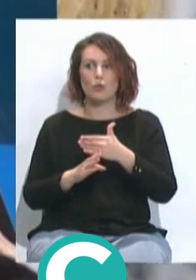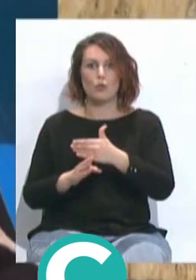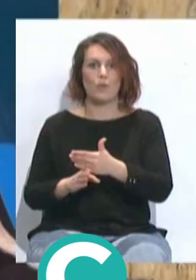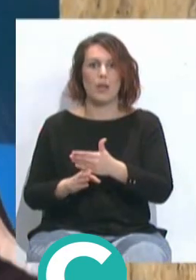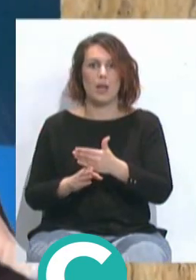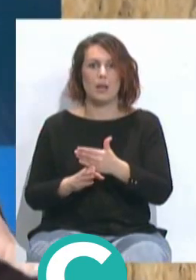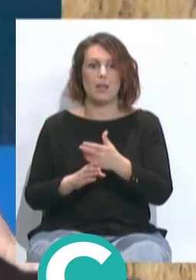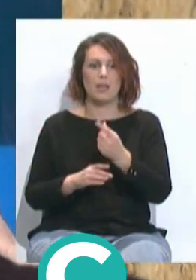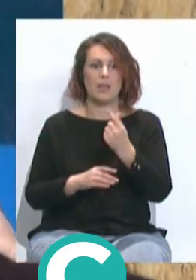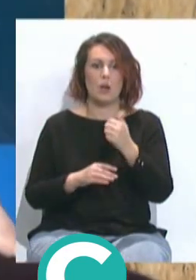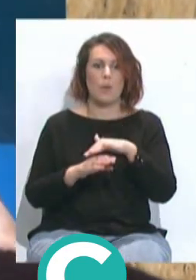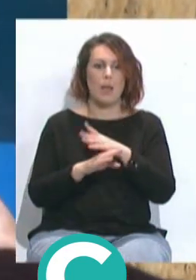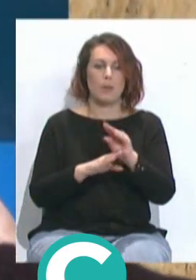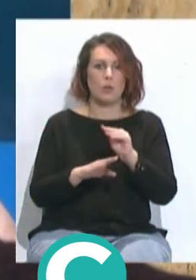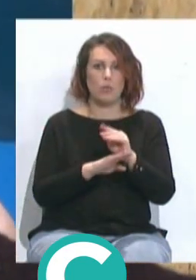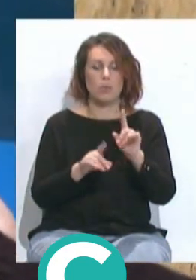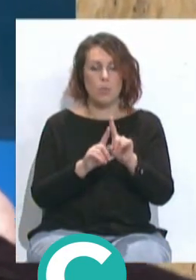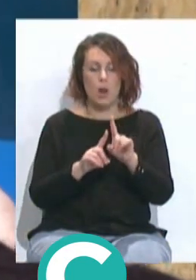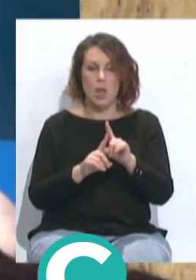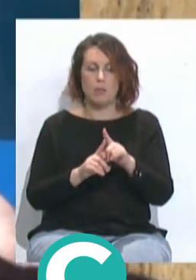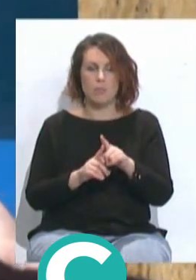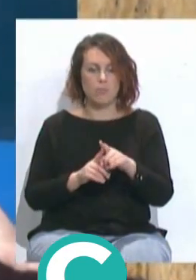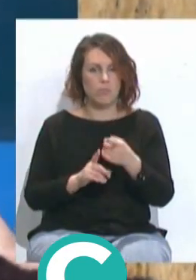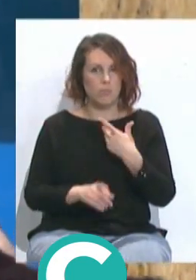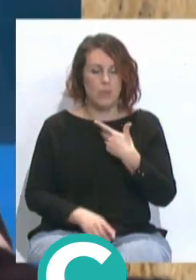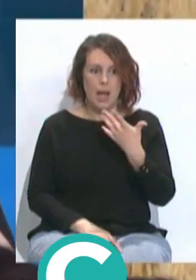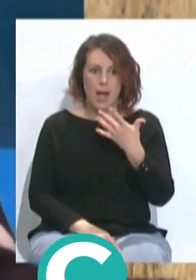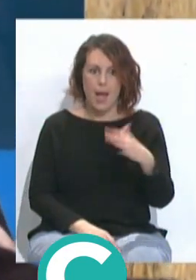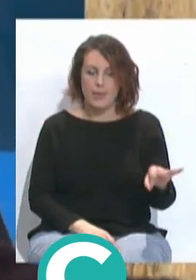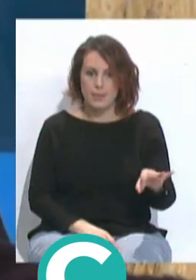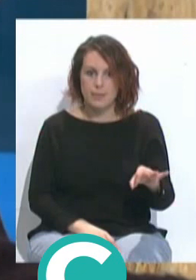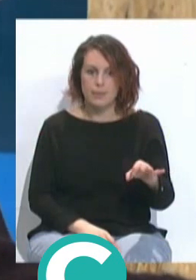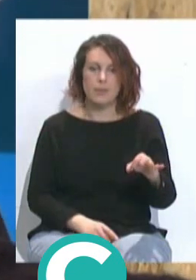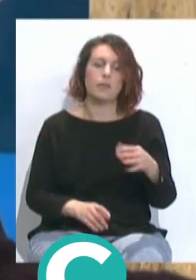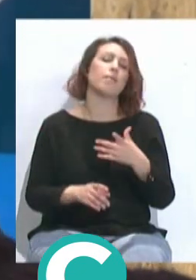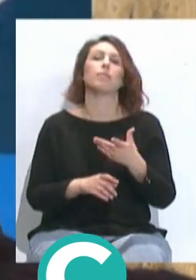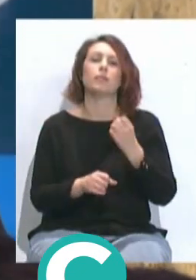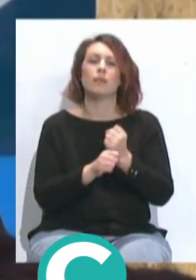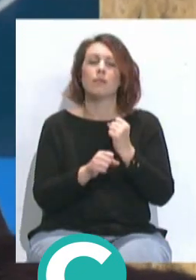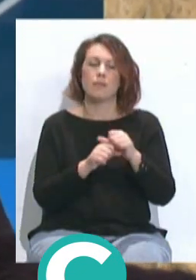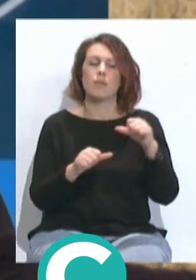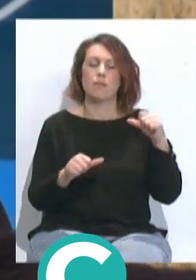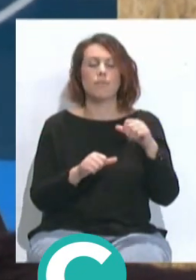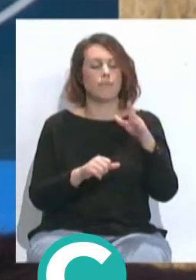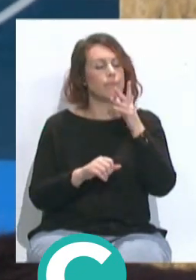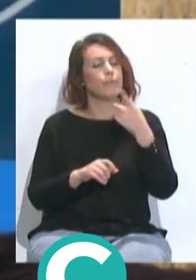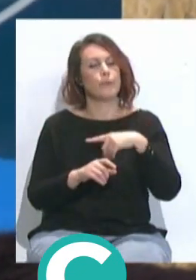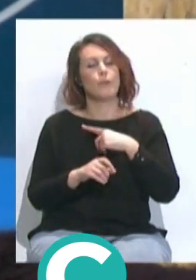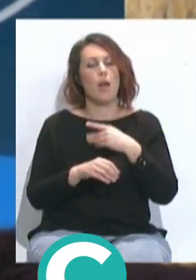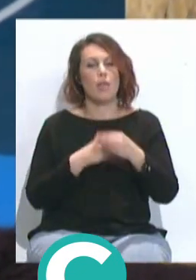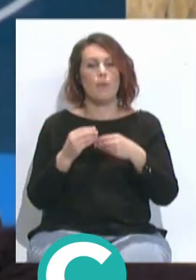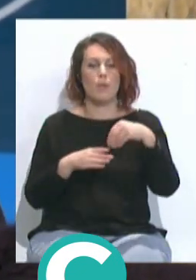dinero para inversiones a me parece una auténtica proeza fruto del esfuerzo y del trabajo que hacemos desde